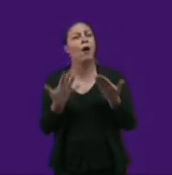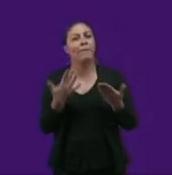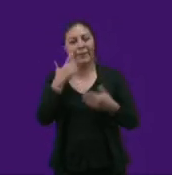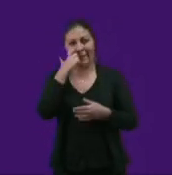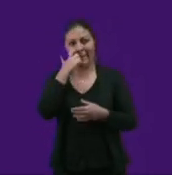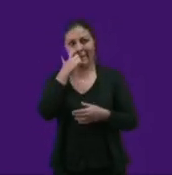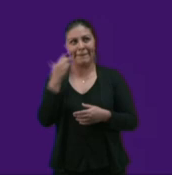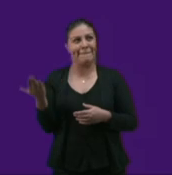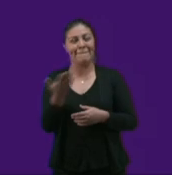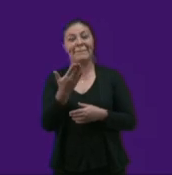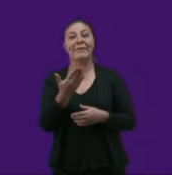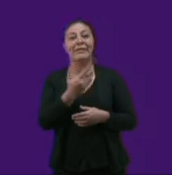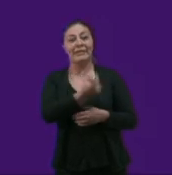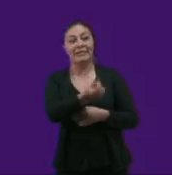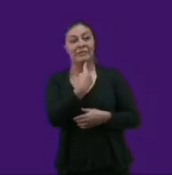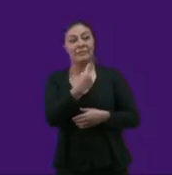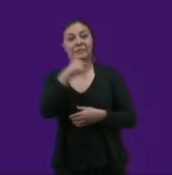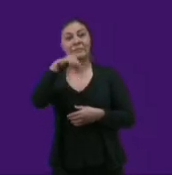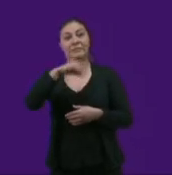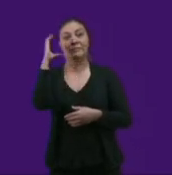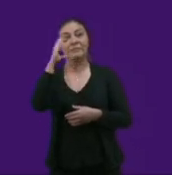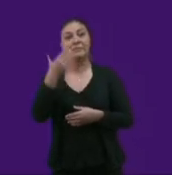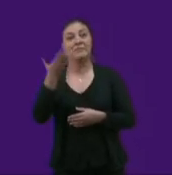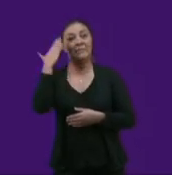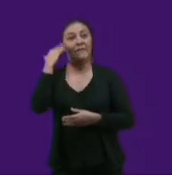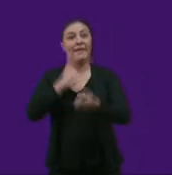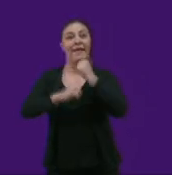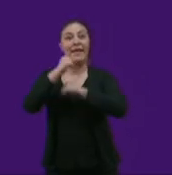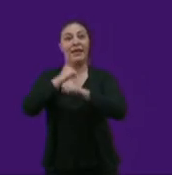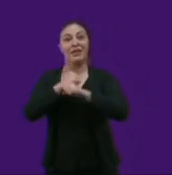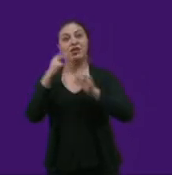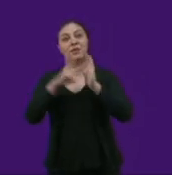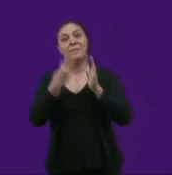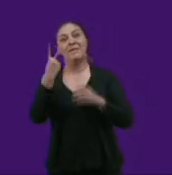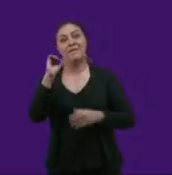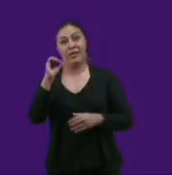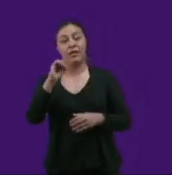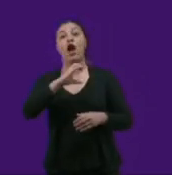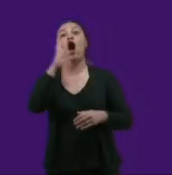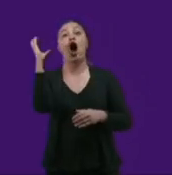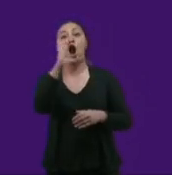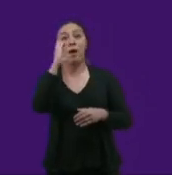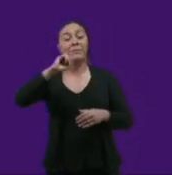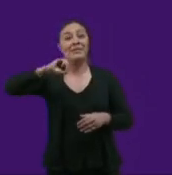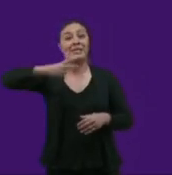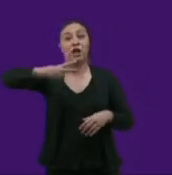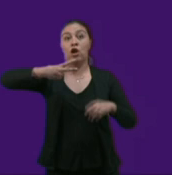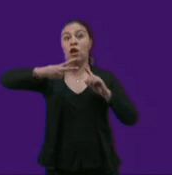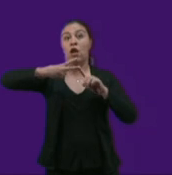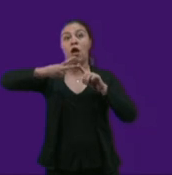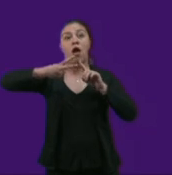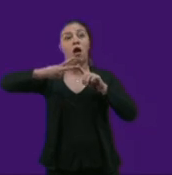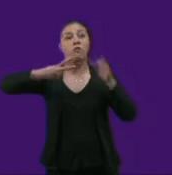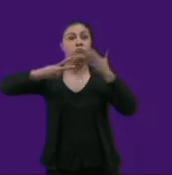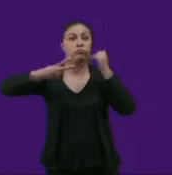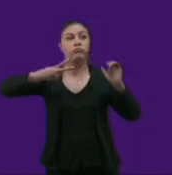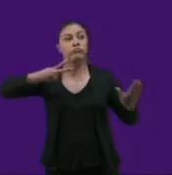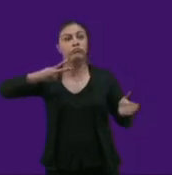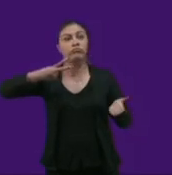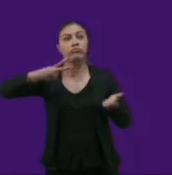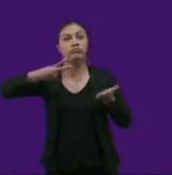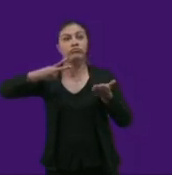No, no, muy bien. Colombia este año, el año 2020, es el segundo país de mayor crecimiento para Mercado Libre. Está creciendo bien por encima